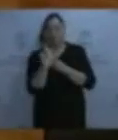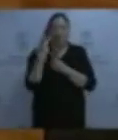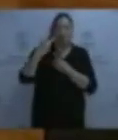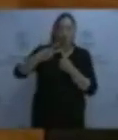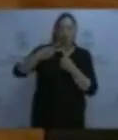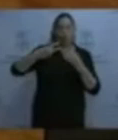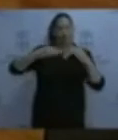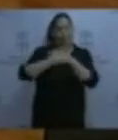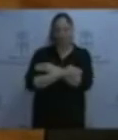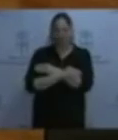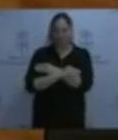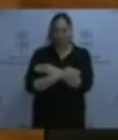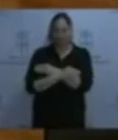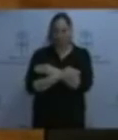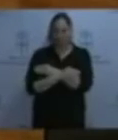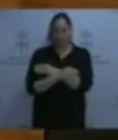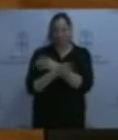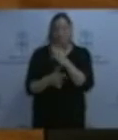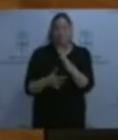¿no?